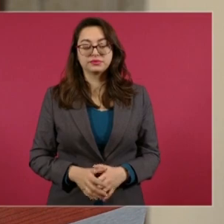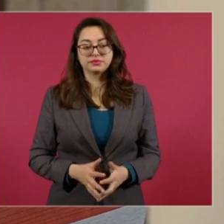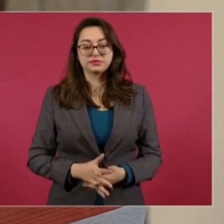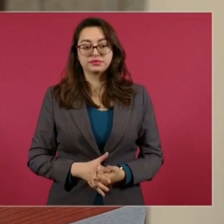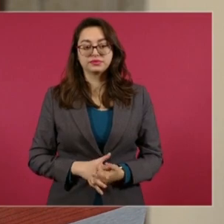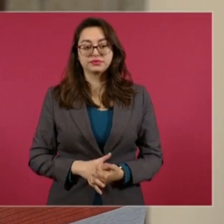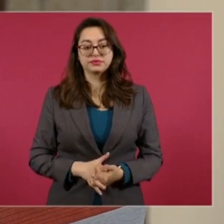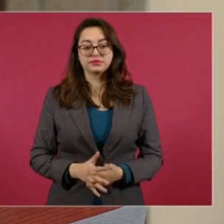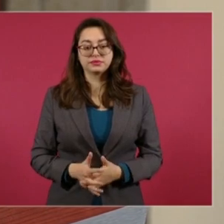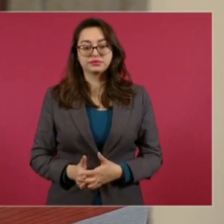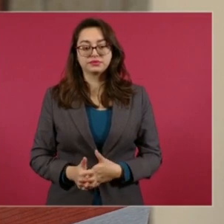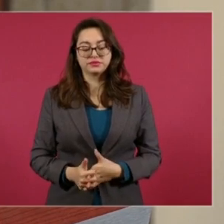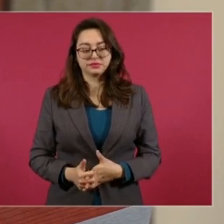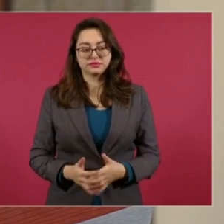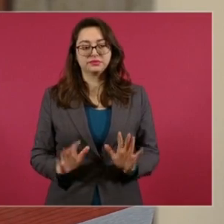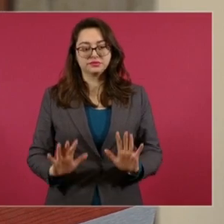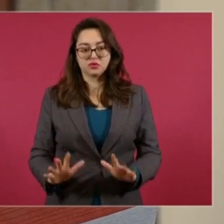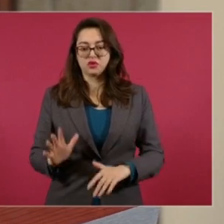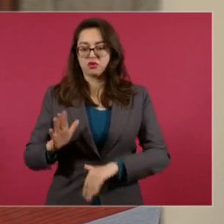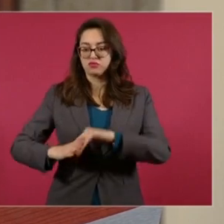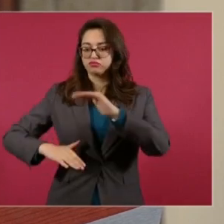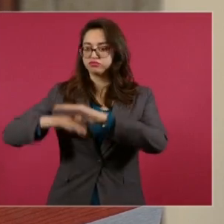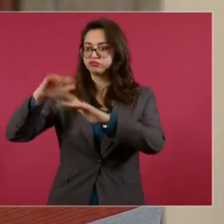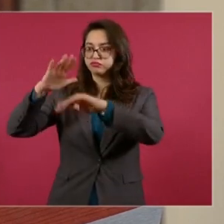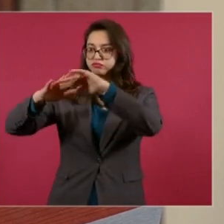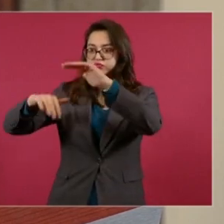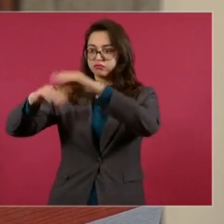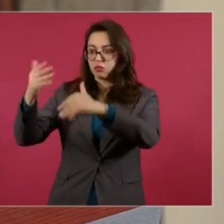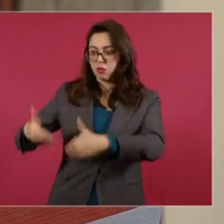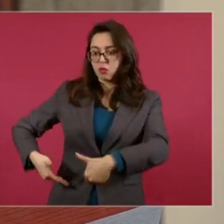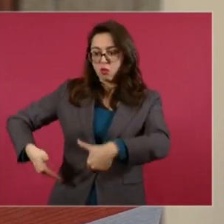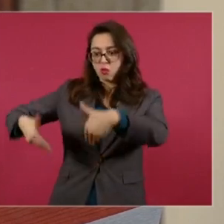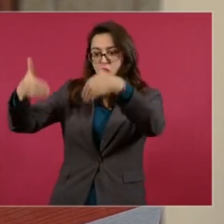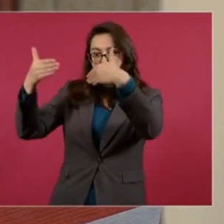No optar por construir muros ni cerrar fronteras, porque